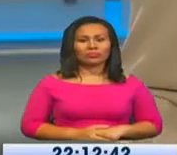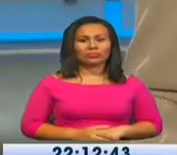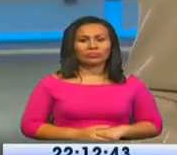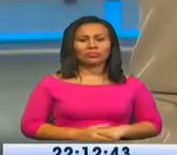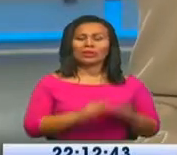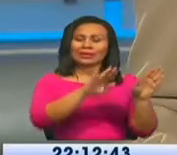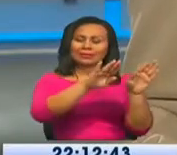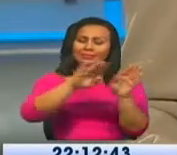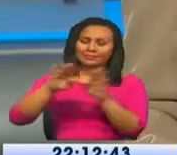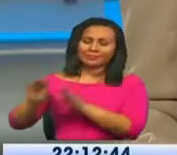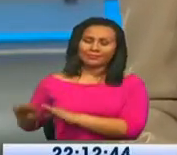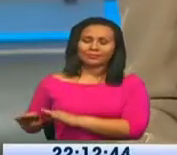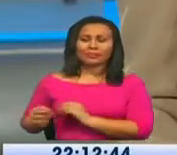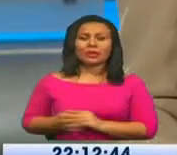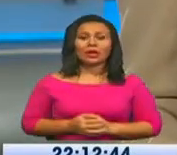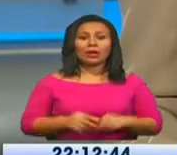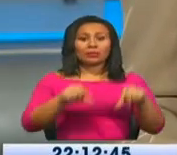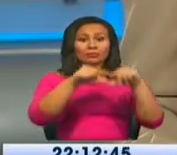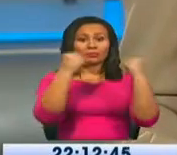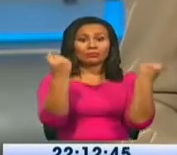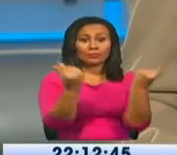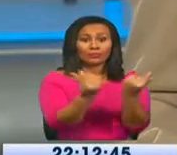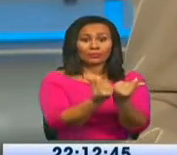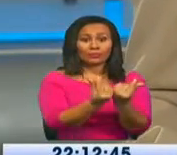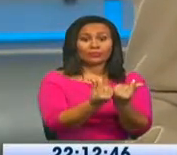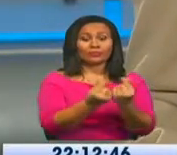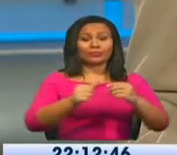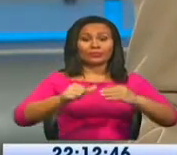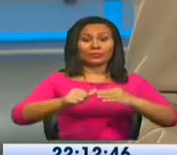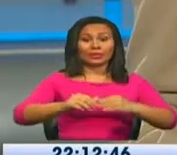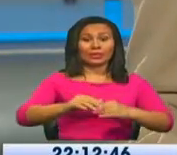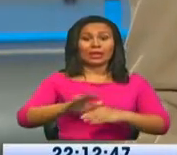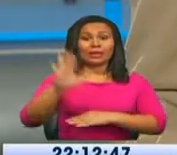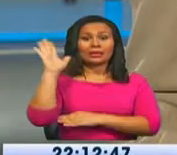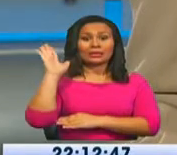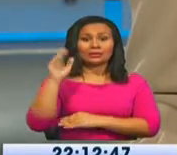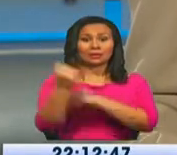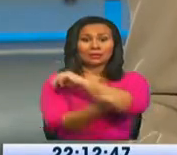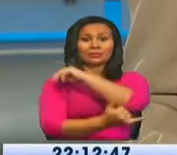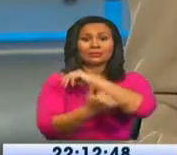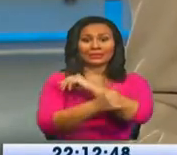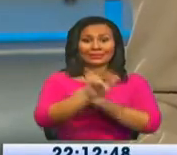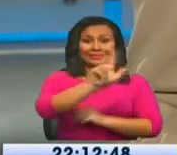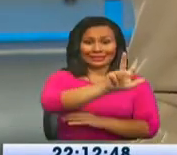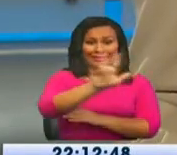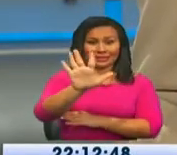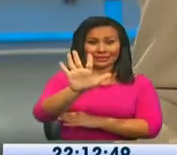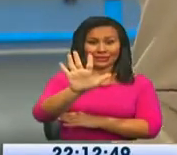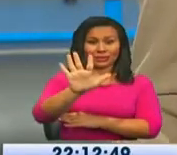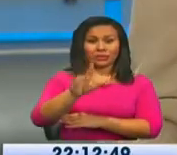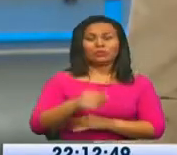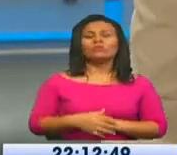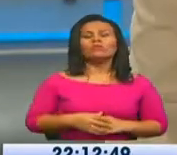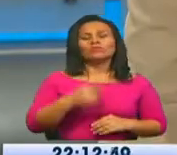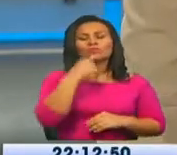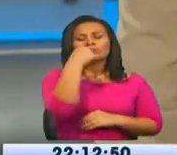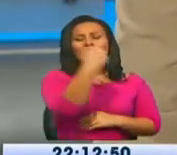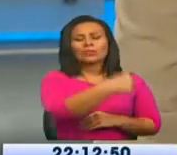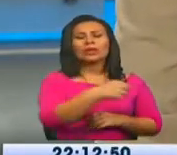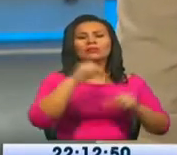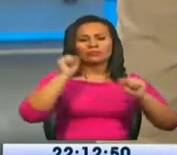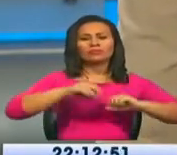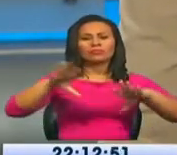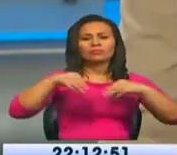Cambiamos de tema. El bloque de Alianza País decidió apoyar la propuesta del presidente de la República, que consiste en introducir una transitoria a la enmienda relacionada